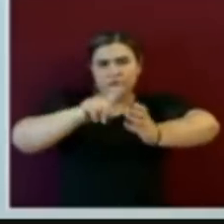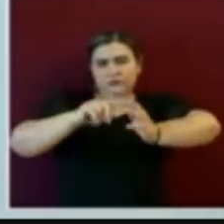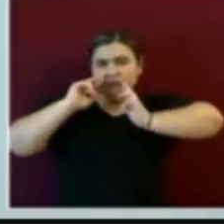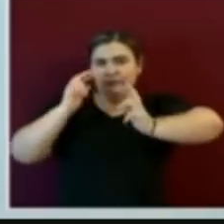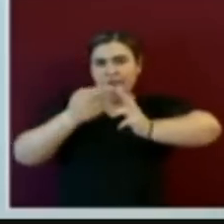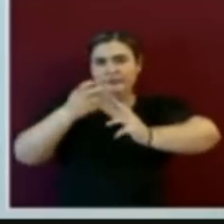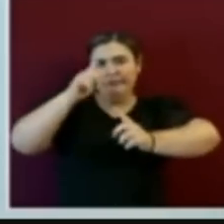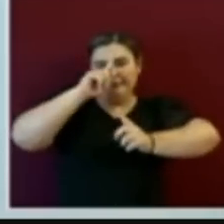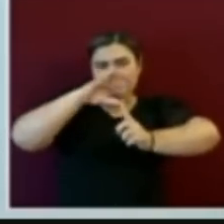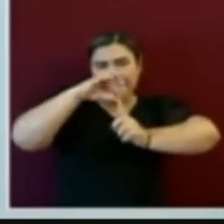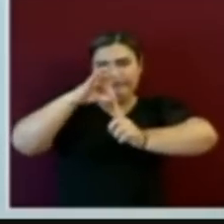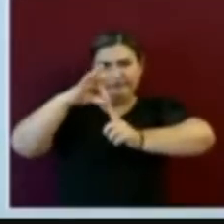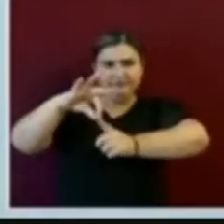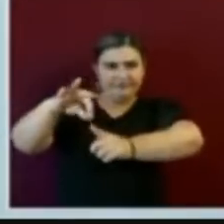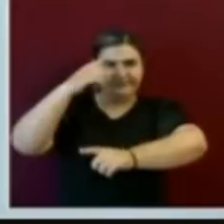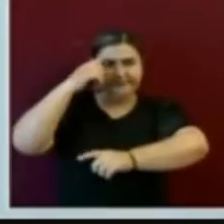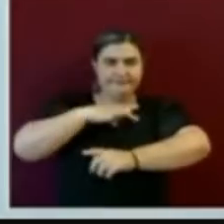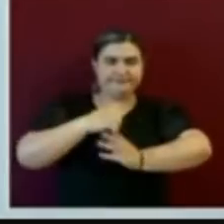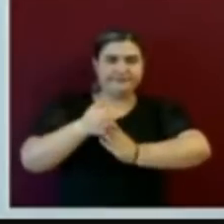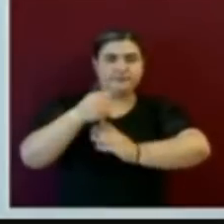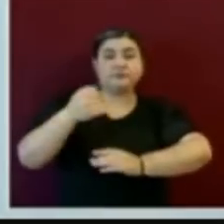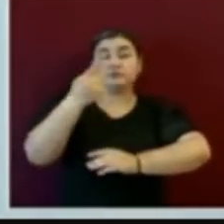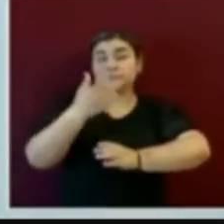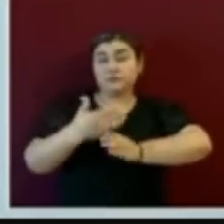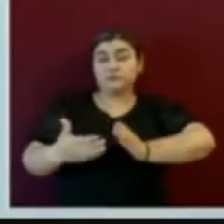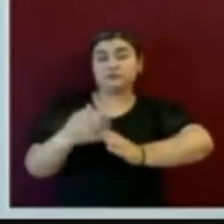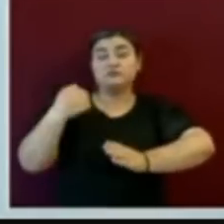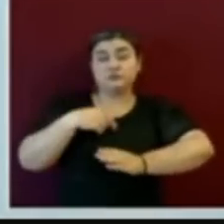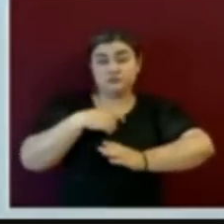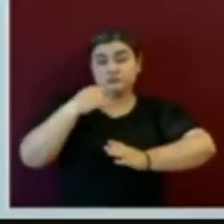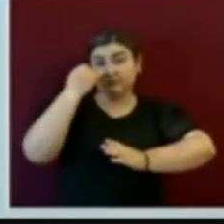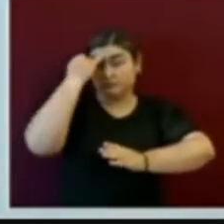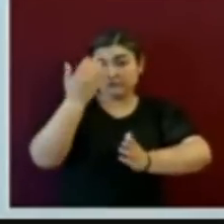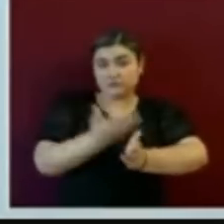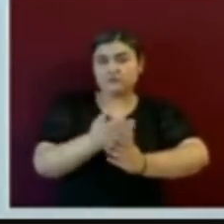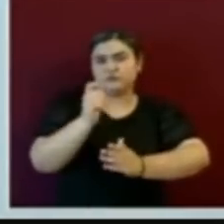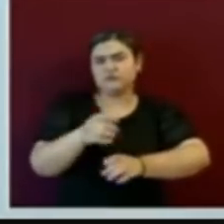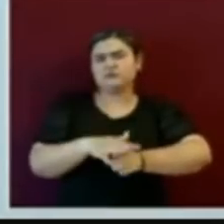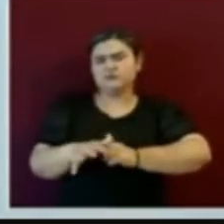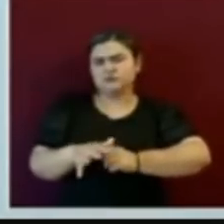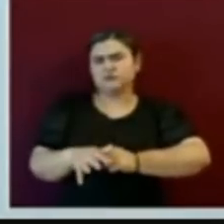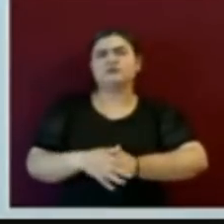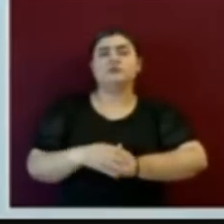del Consejo. Y una de las cosas que estamos planteando es precisamente que quien aspire